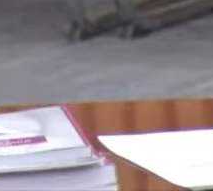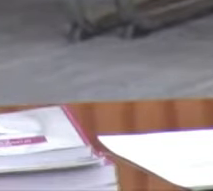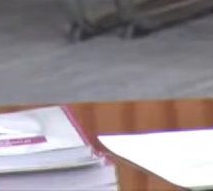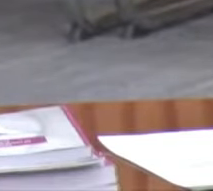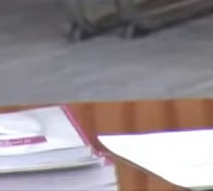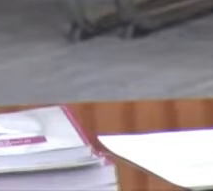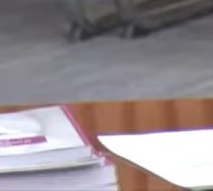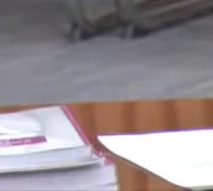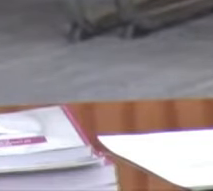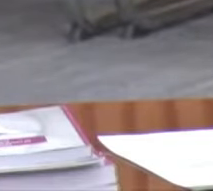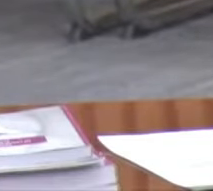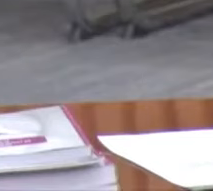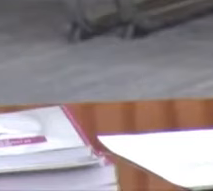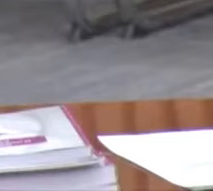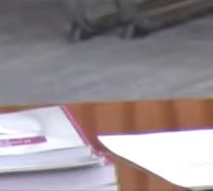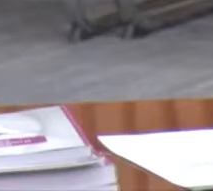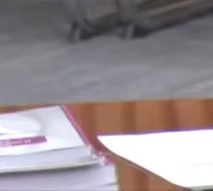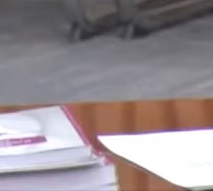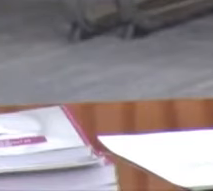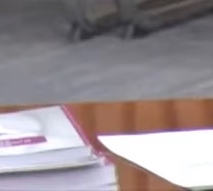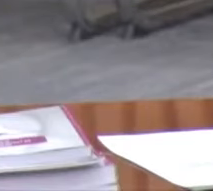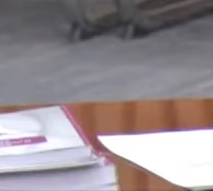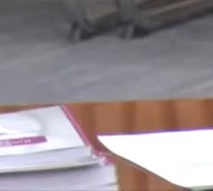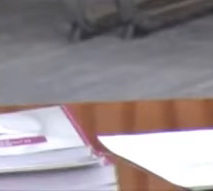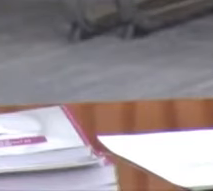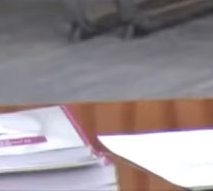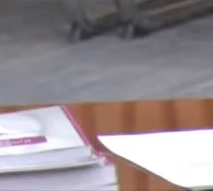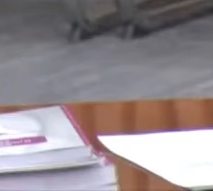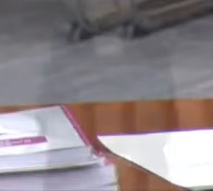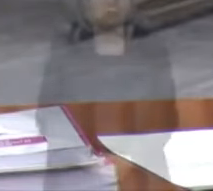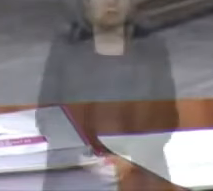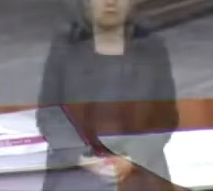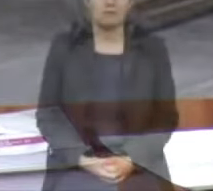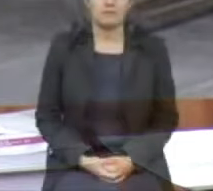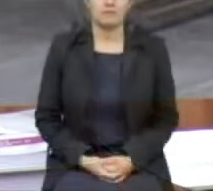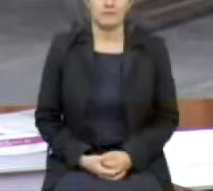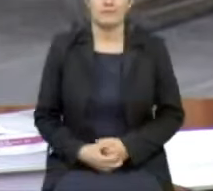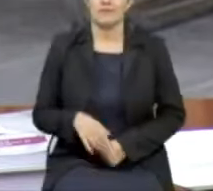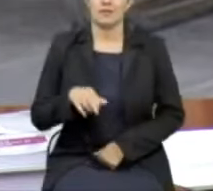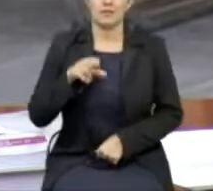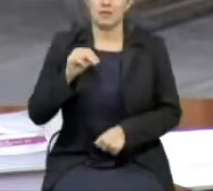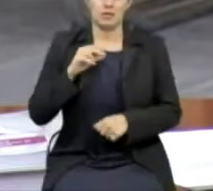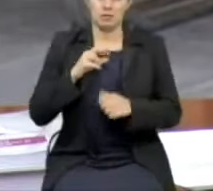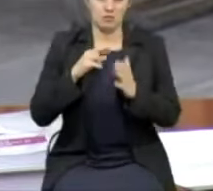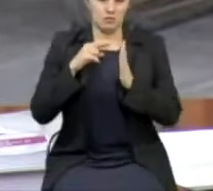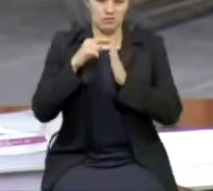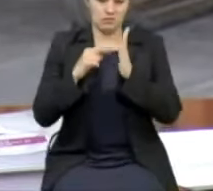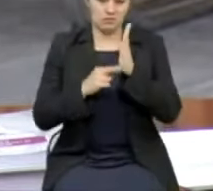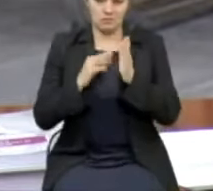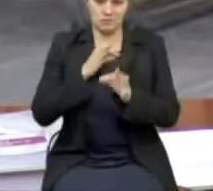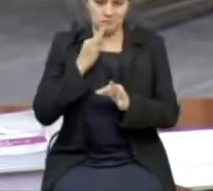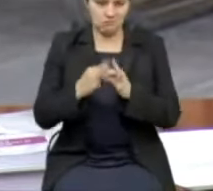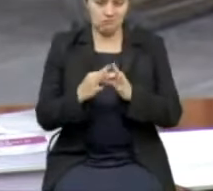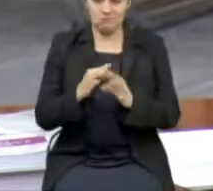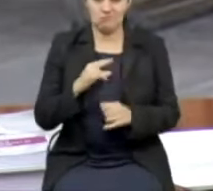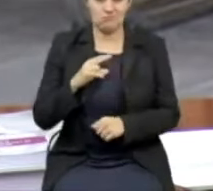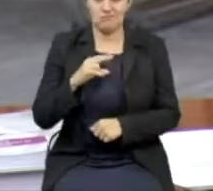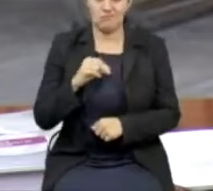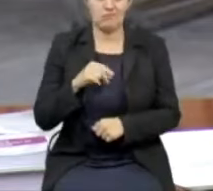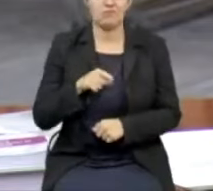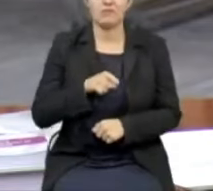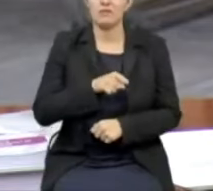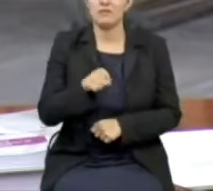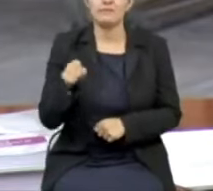de residencia de nacionalidad que está inhabilitado por la función pública y tienen el